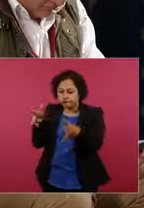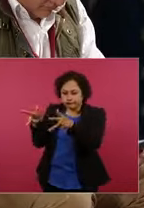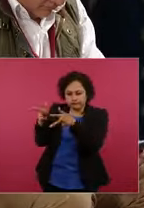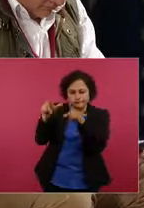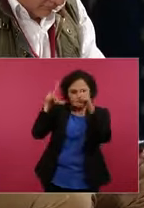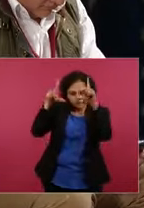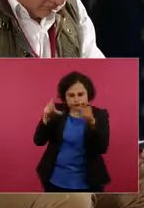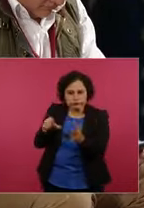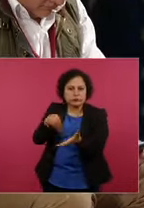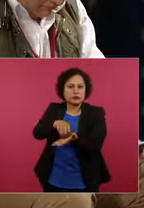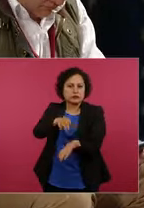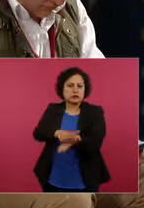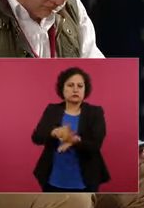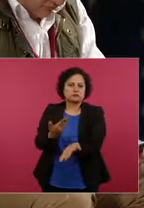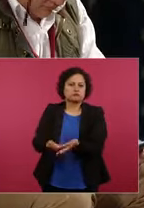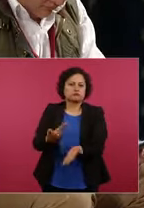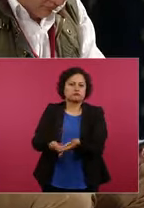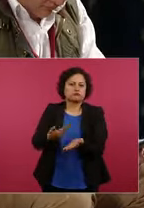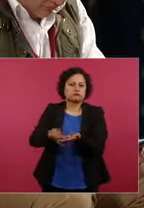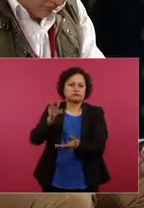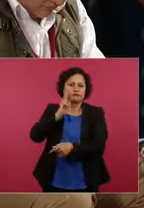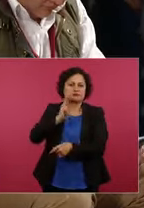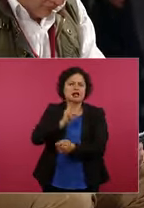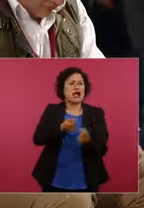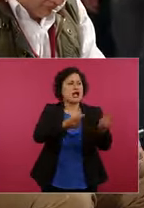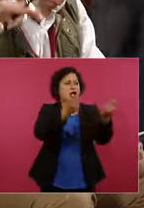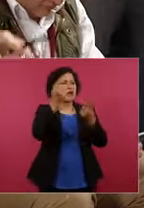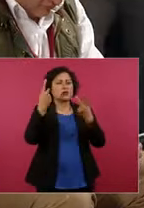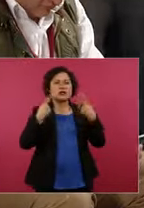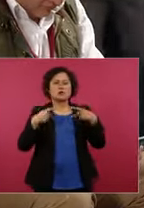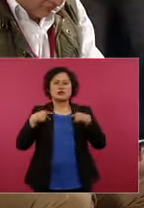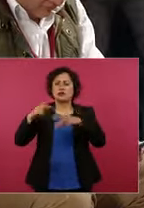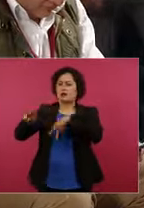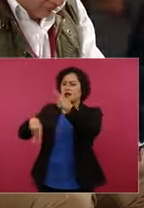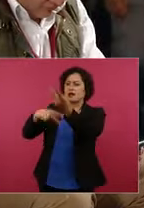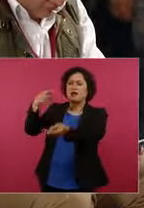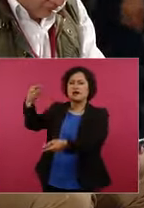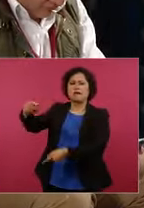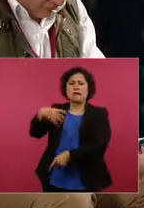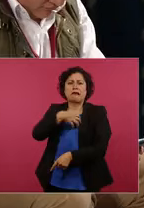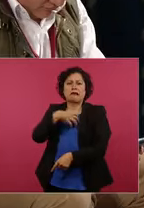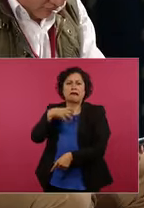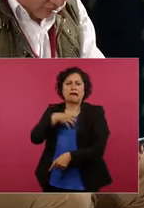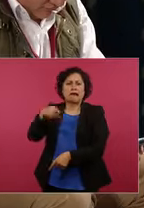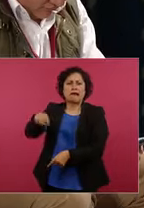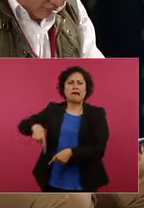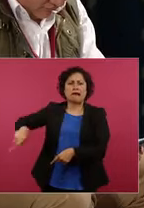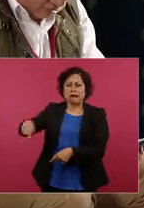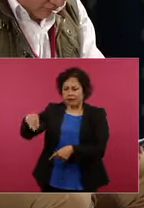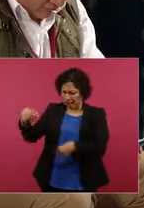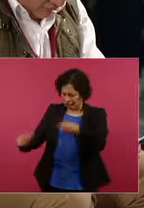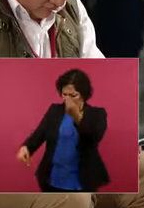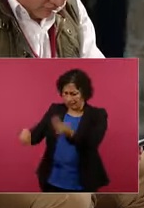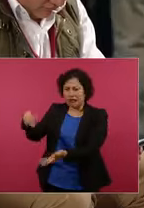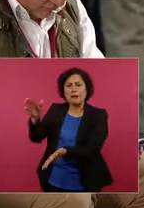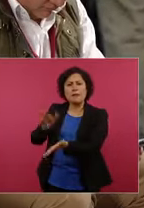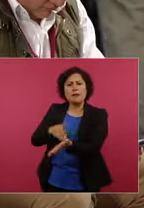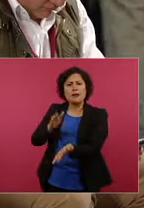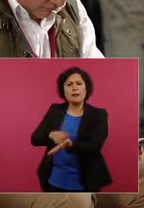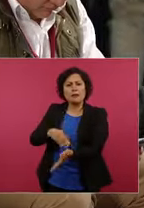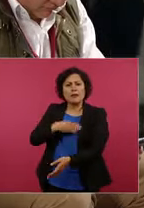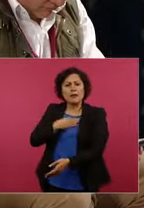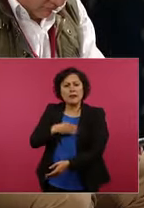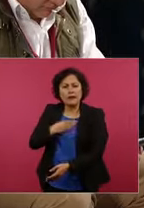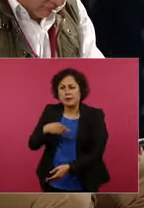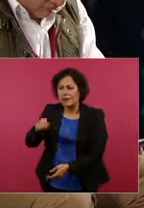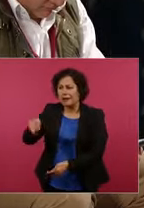basura, hay gente que va y defeca al aire libre, ahí está una montaña de papeles de baño sanitario. Aquí traigo